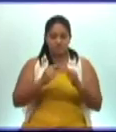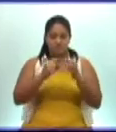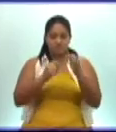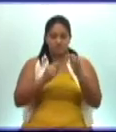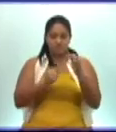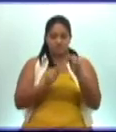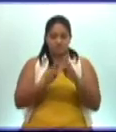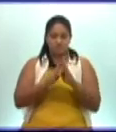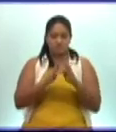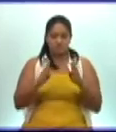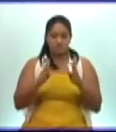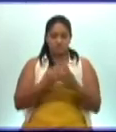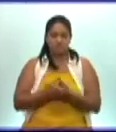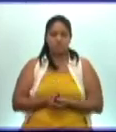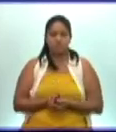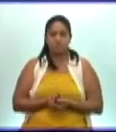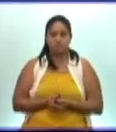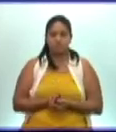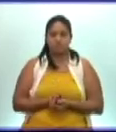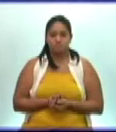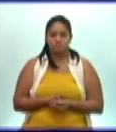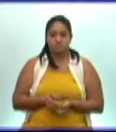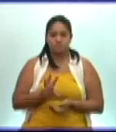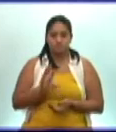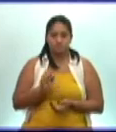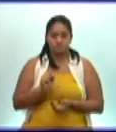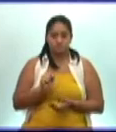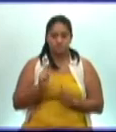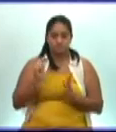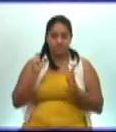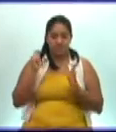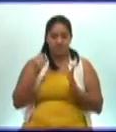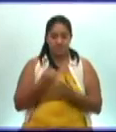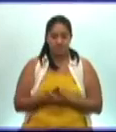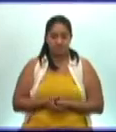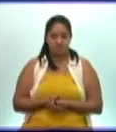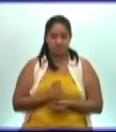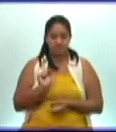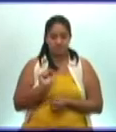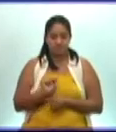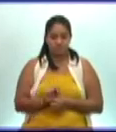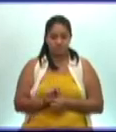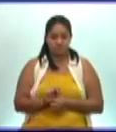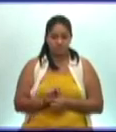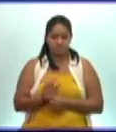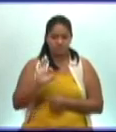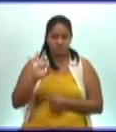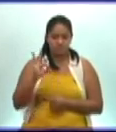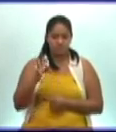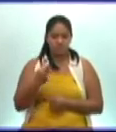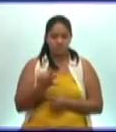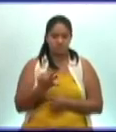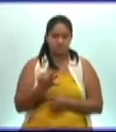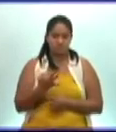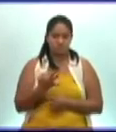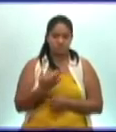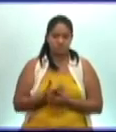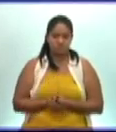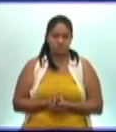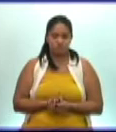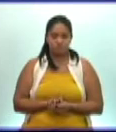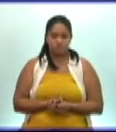la pantalla donde recojamos la imagen. Entonces, ahora vamos a iluminar con luz